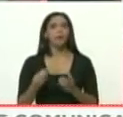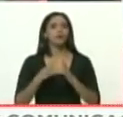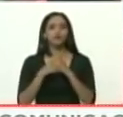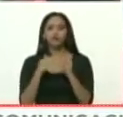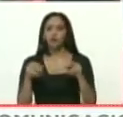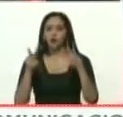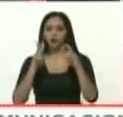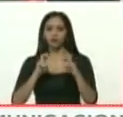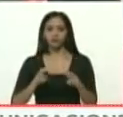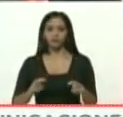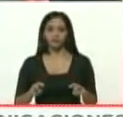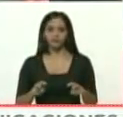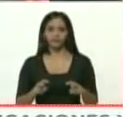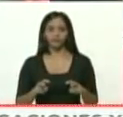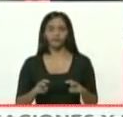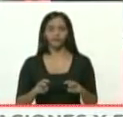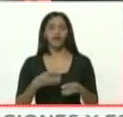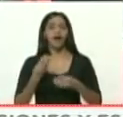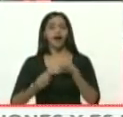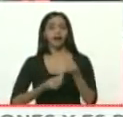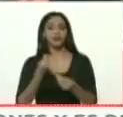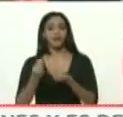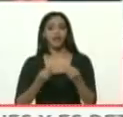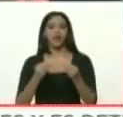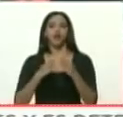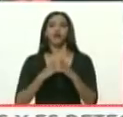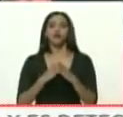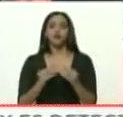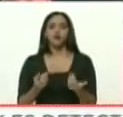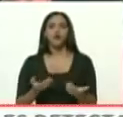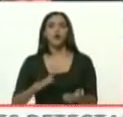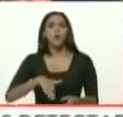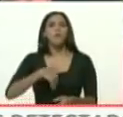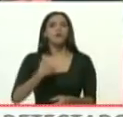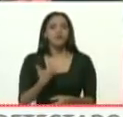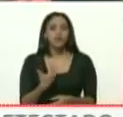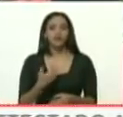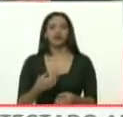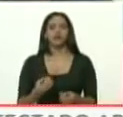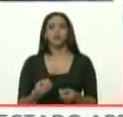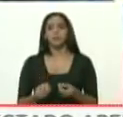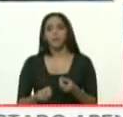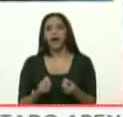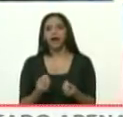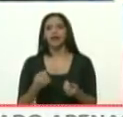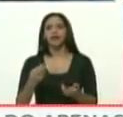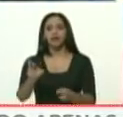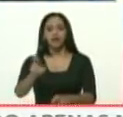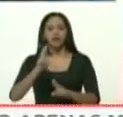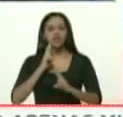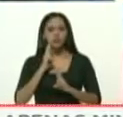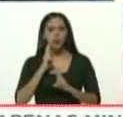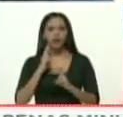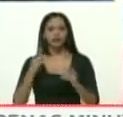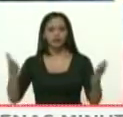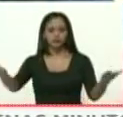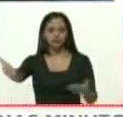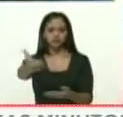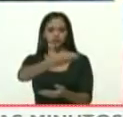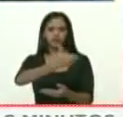y haciendo todos los recorridos necesarios para obtener todas las evidencias de interés